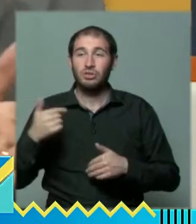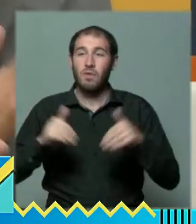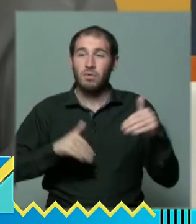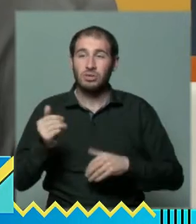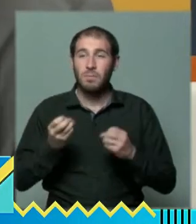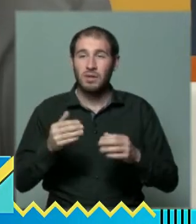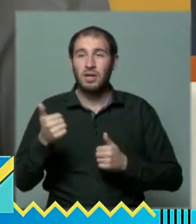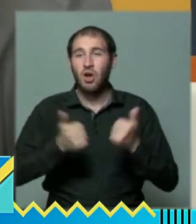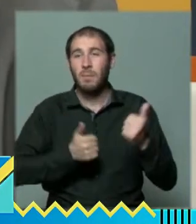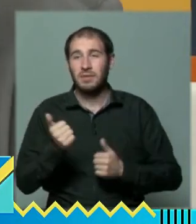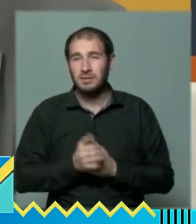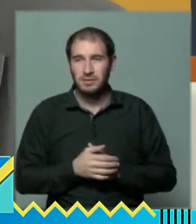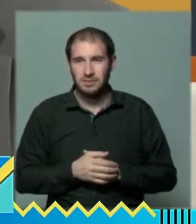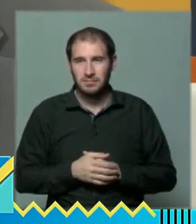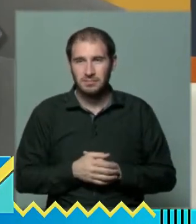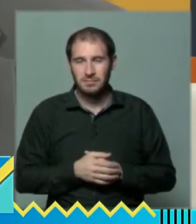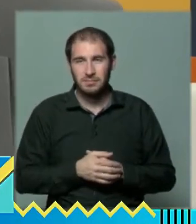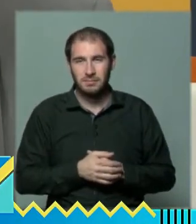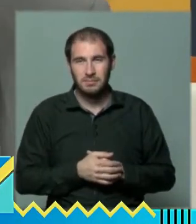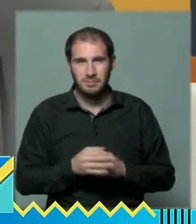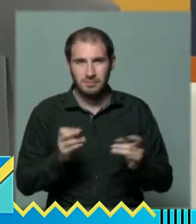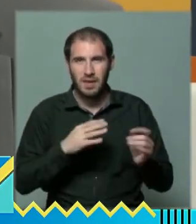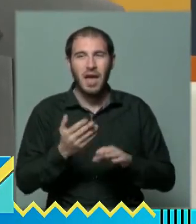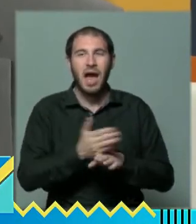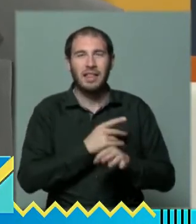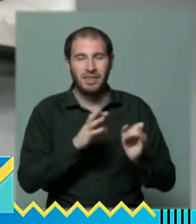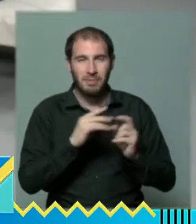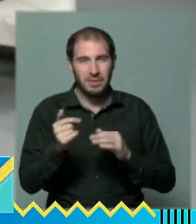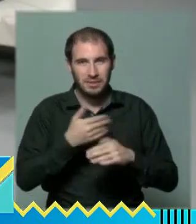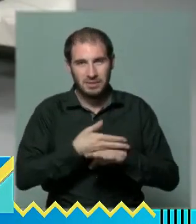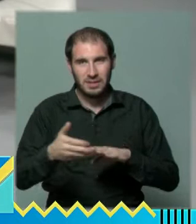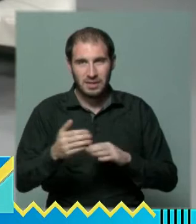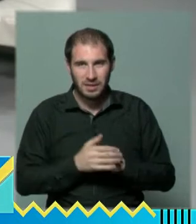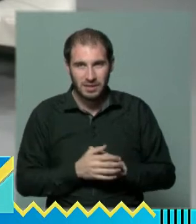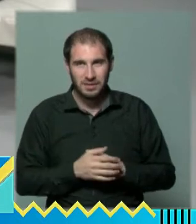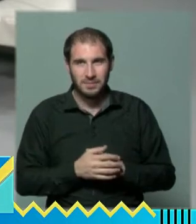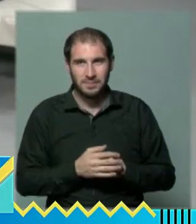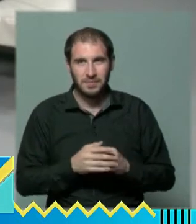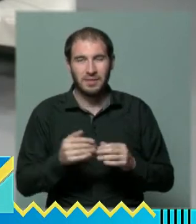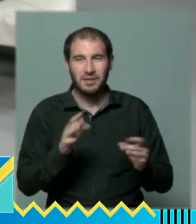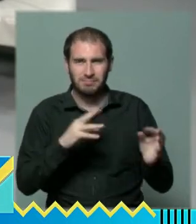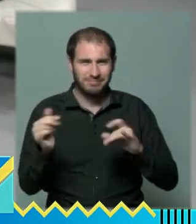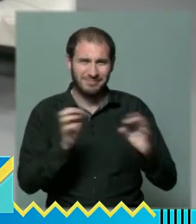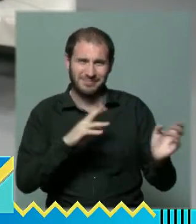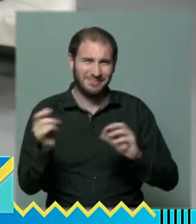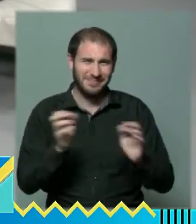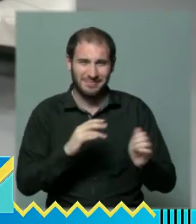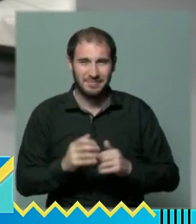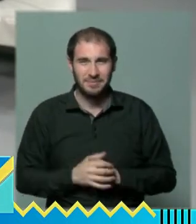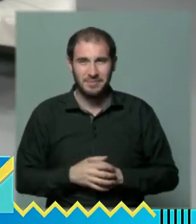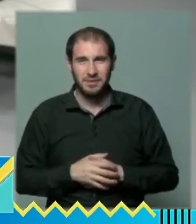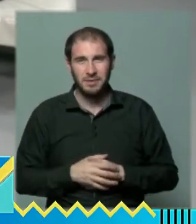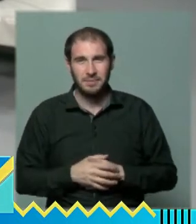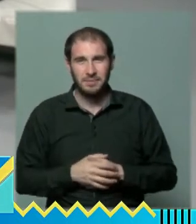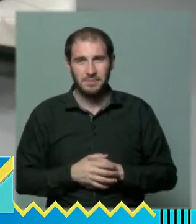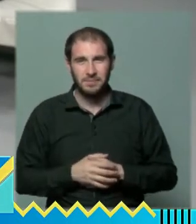mendocinos. la licitación Estamos yo hace dándole 8 años, cientos de hace 8 años millones no de estaba. pesos antes de continuar con el debate, a tengo, empresarios y Que después dan tenemos trabajo- preso que al dan tipo que no trabajo puede mucha pagar la, gente, invierte la para que red haya trabajo, bus. digamos.